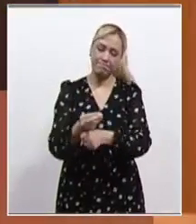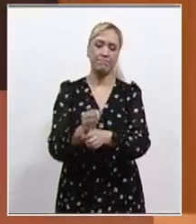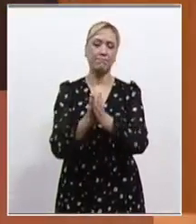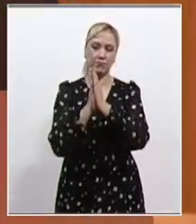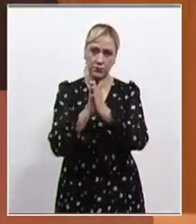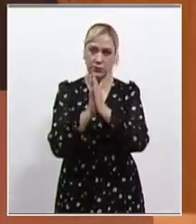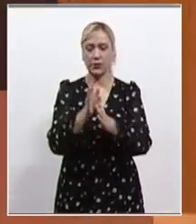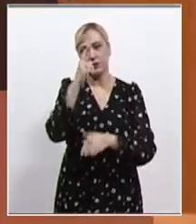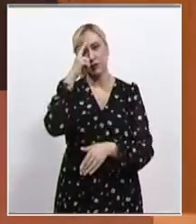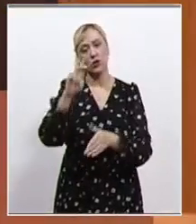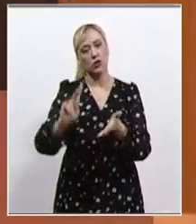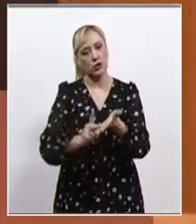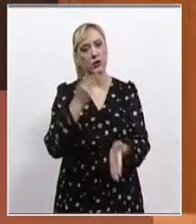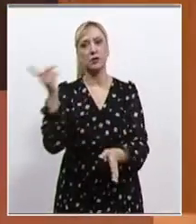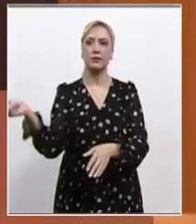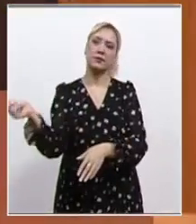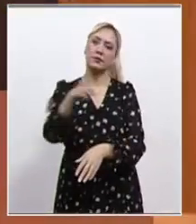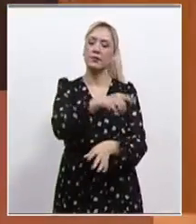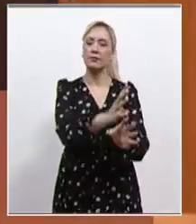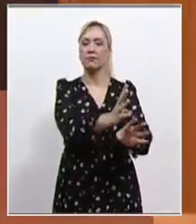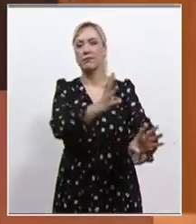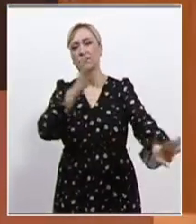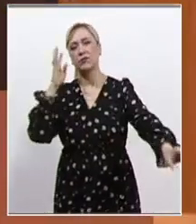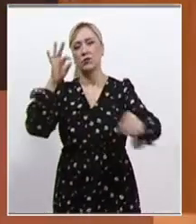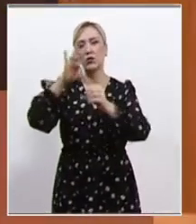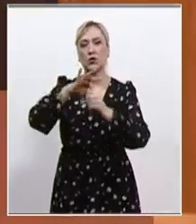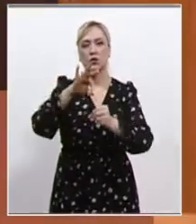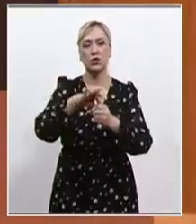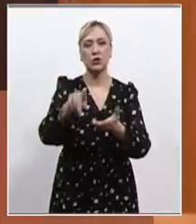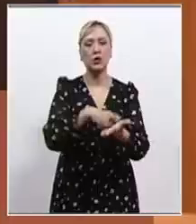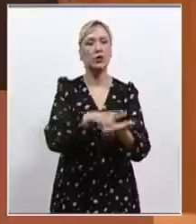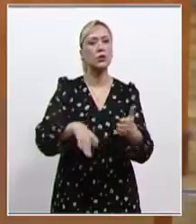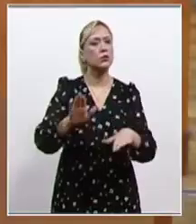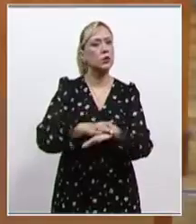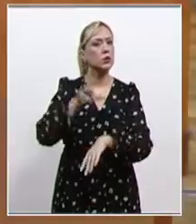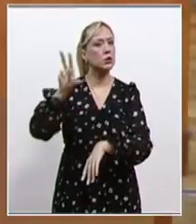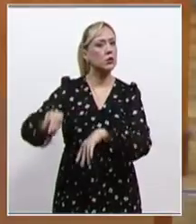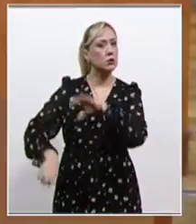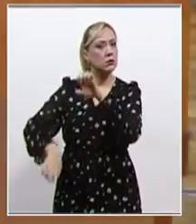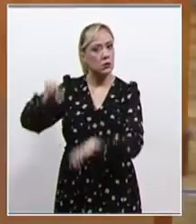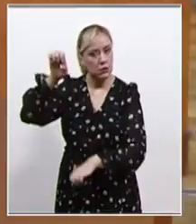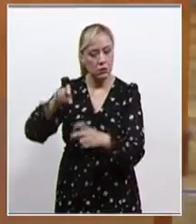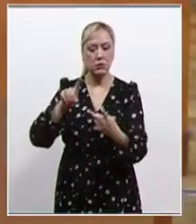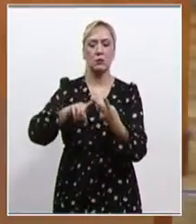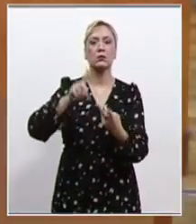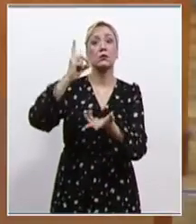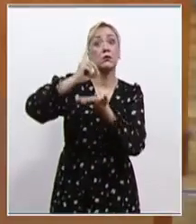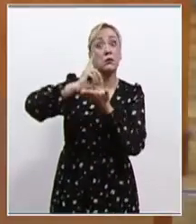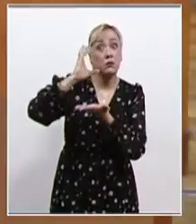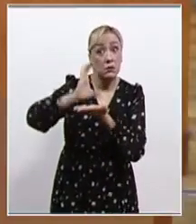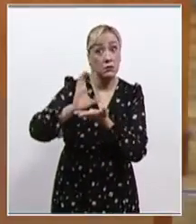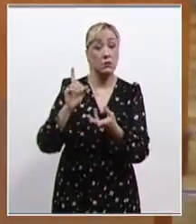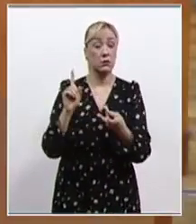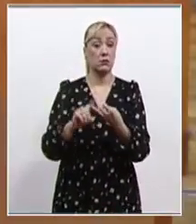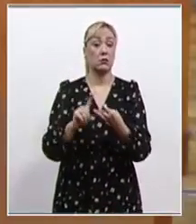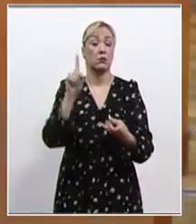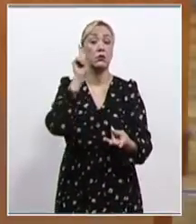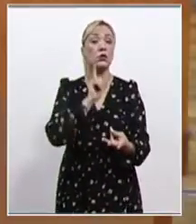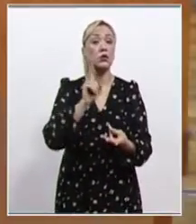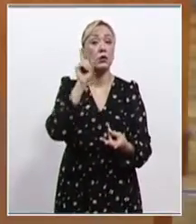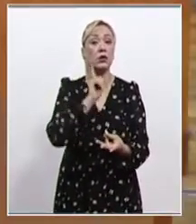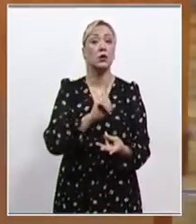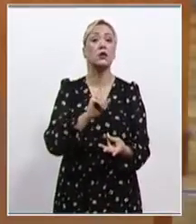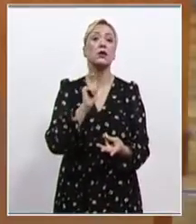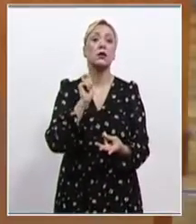votar, ya que excluía injustificadamente a las personas adultas mayores, personas con discapacidad y mujeres que no son jefas de